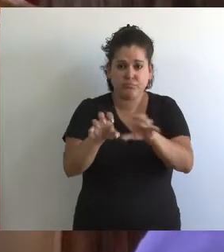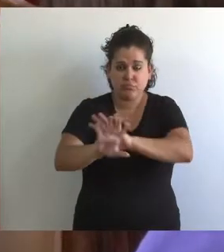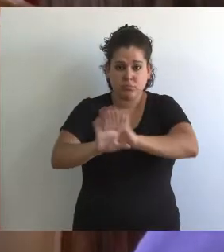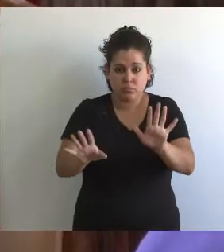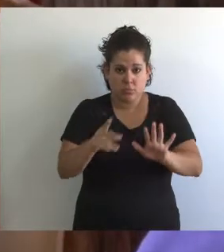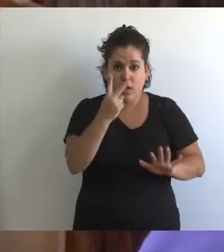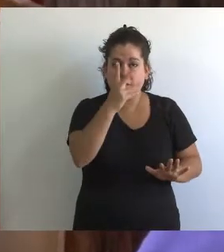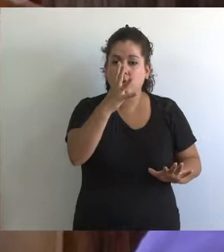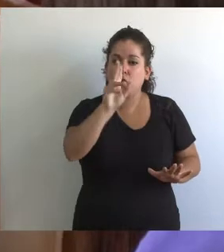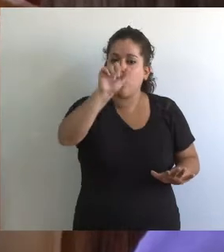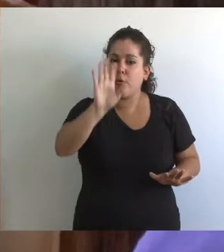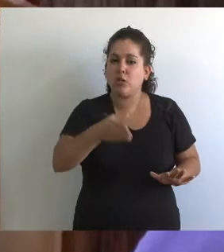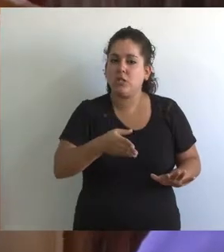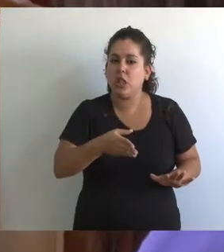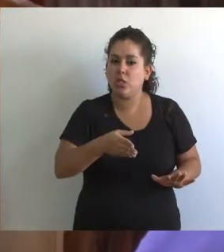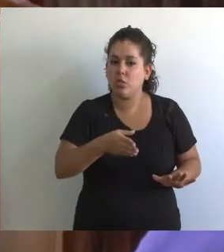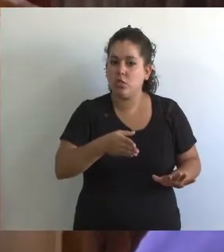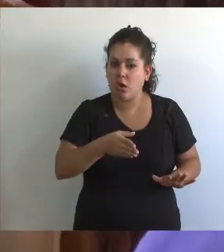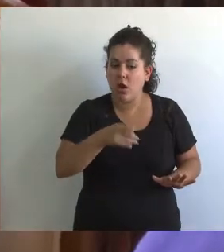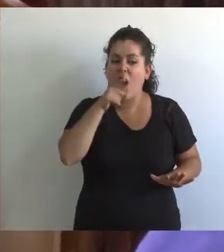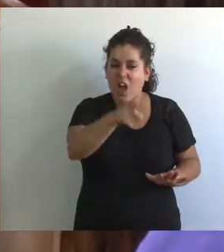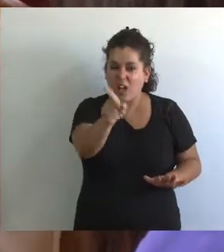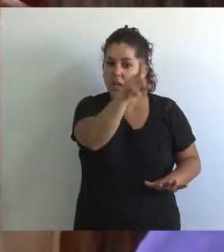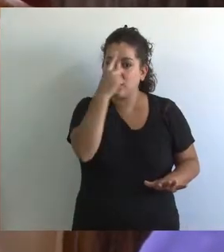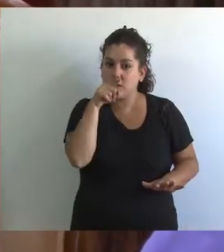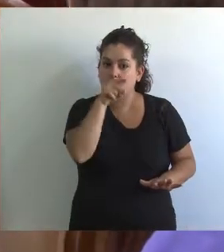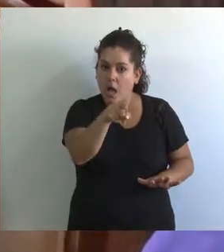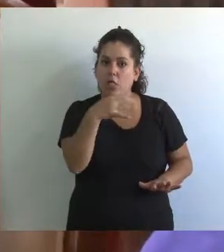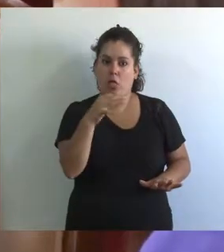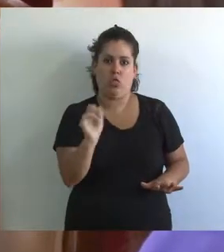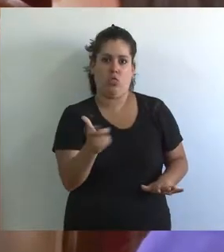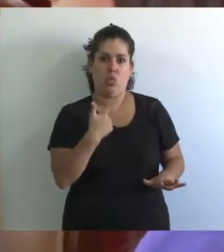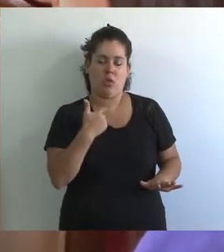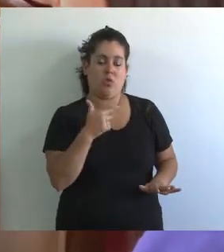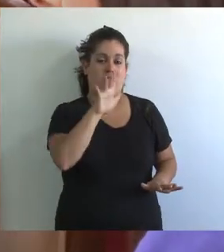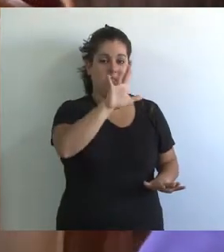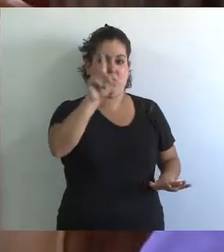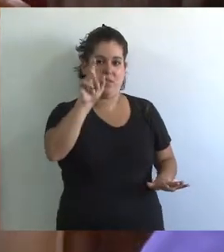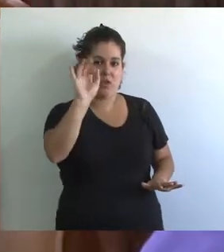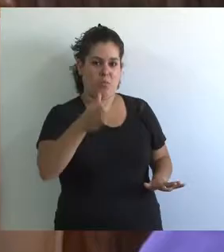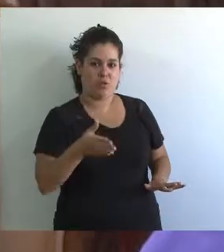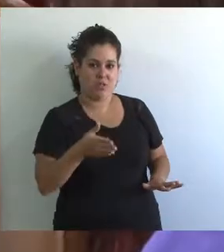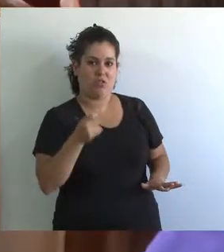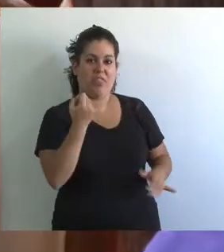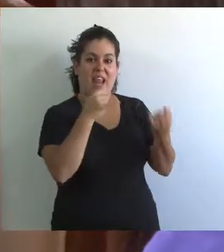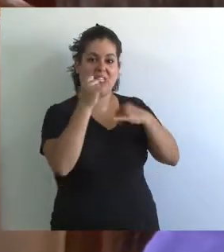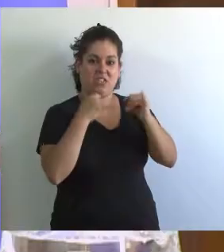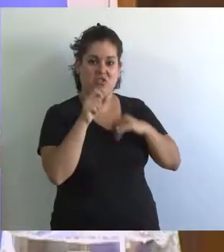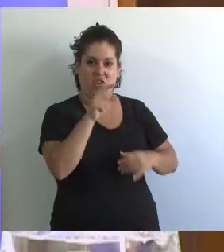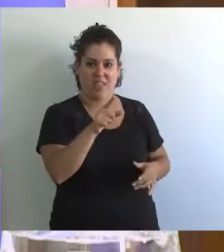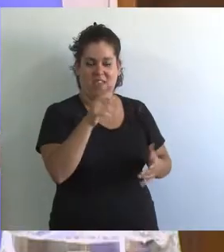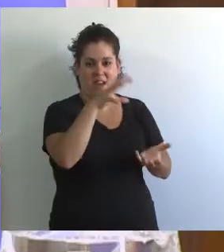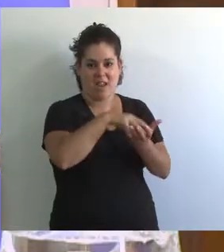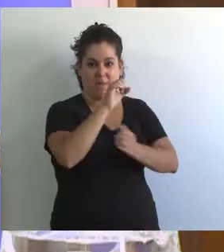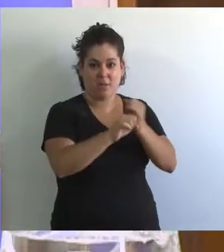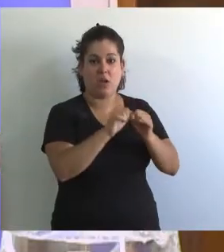el 24% de la explotación petrolera. De ahí el Estado argentino es dueño del 51% de las acciones. Es